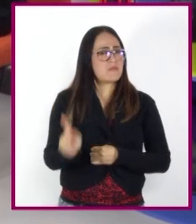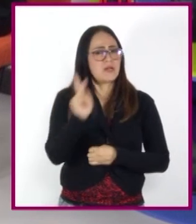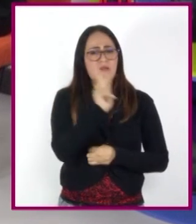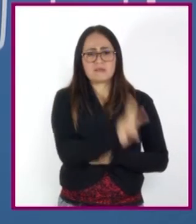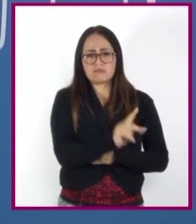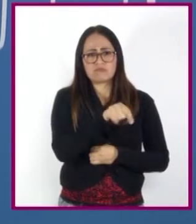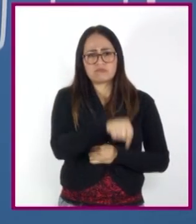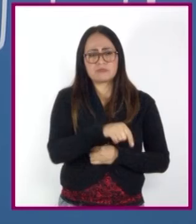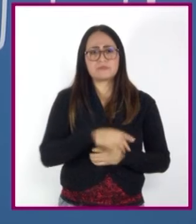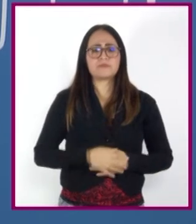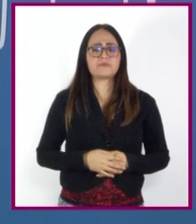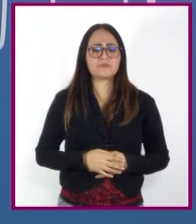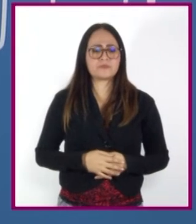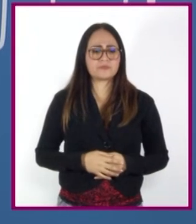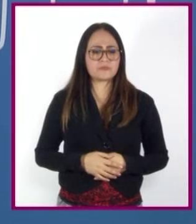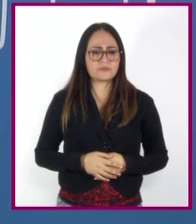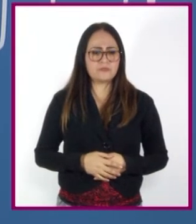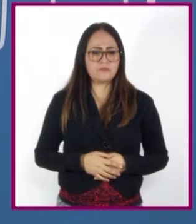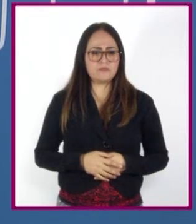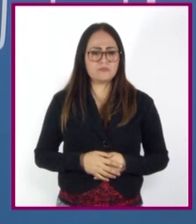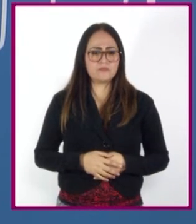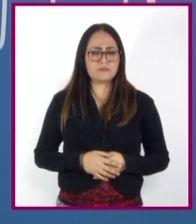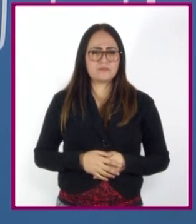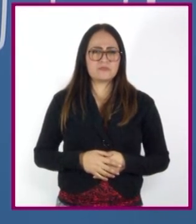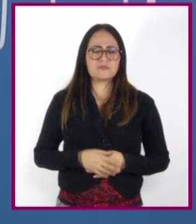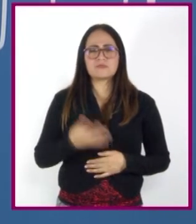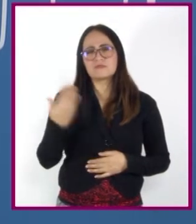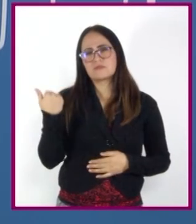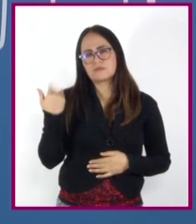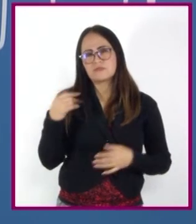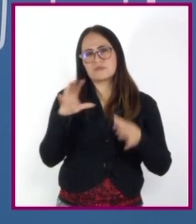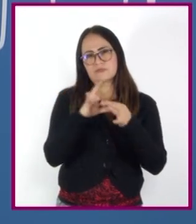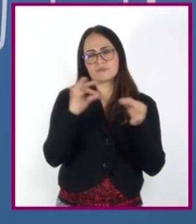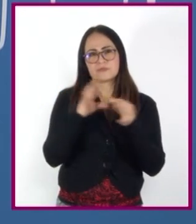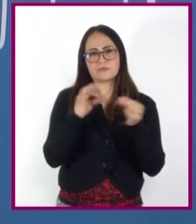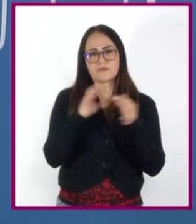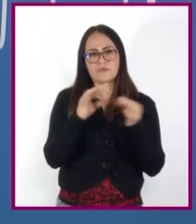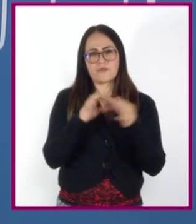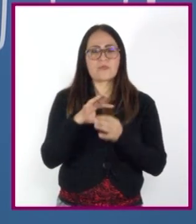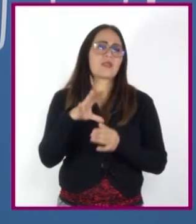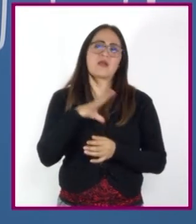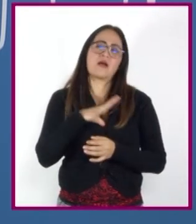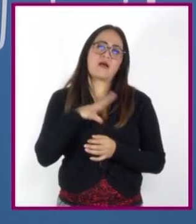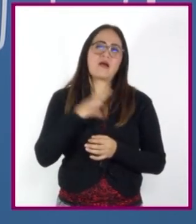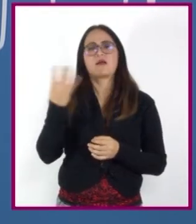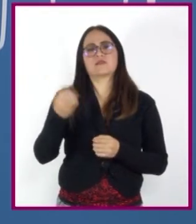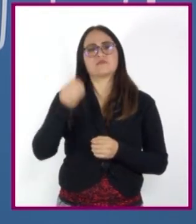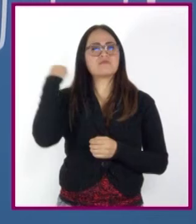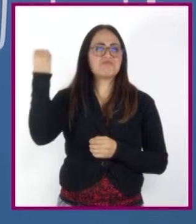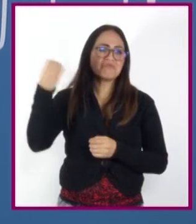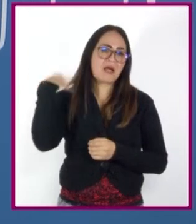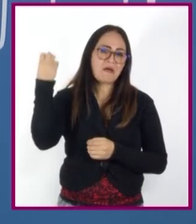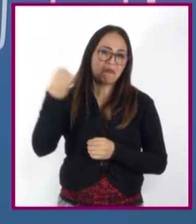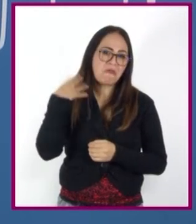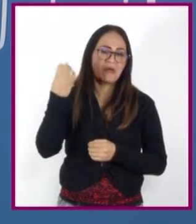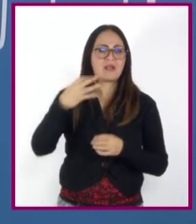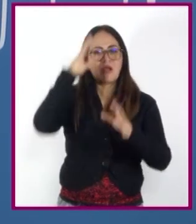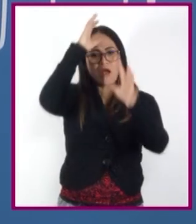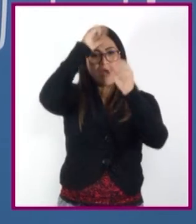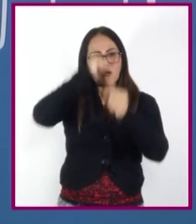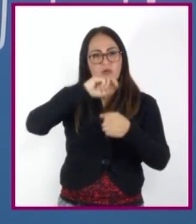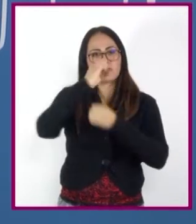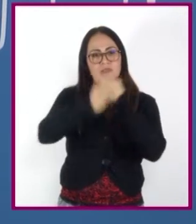vulnerabilidad. Como nos han dicho, existen diversas convenciones, tratados,